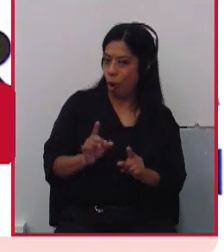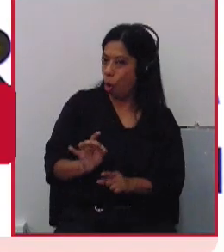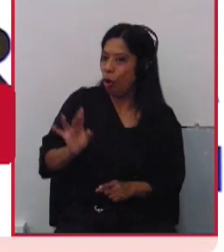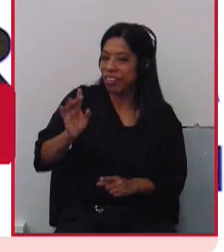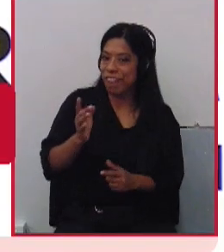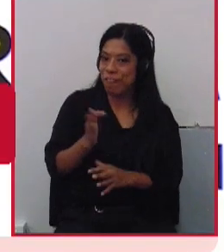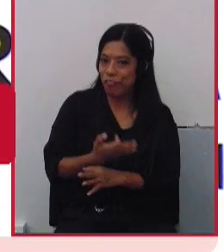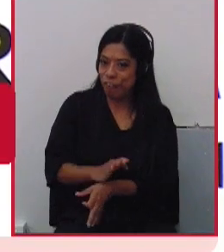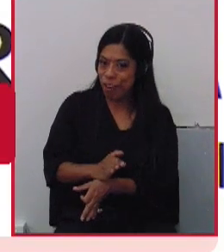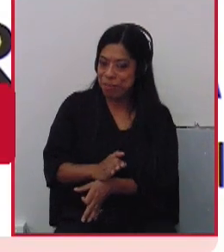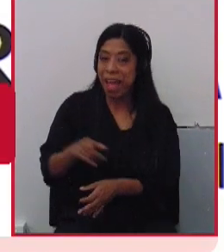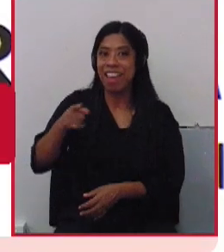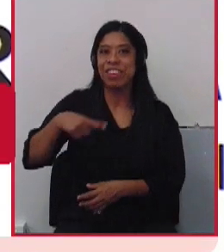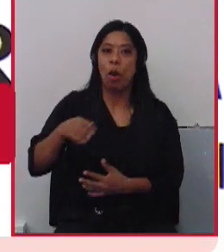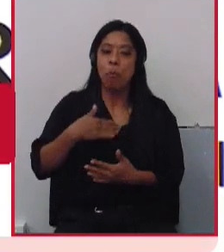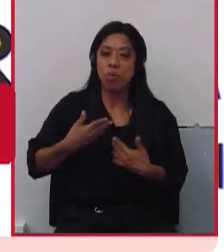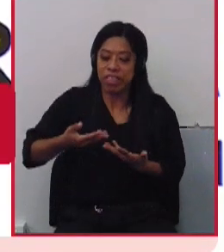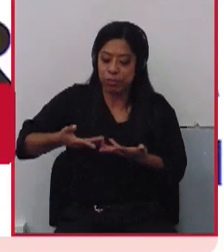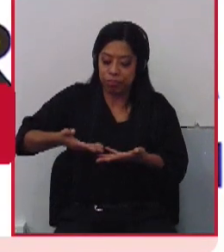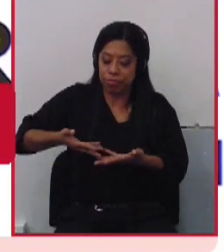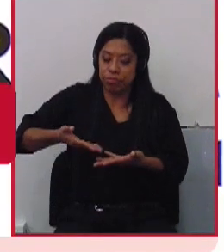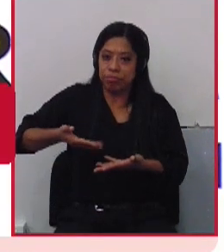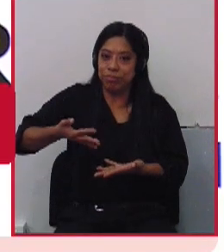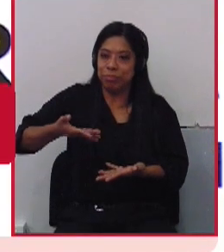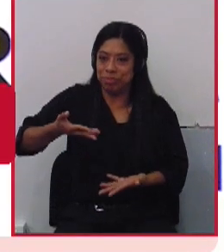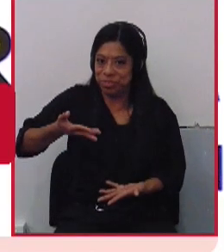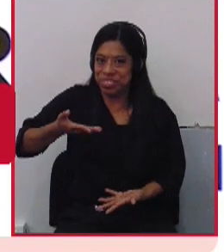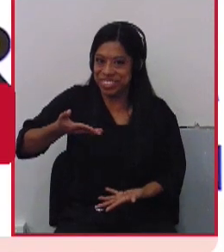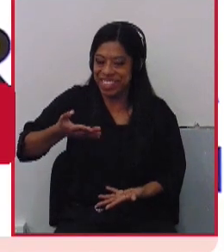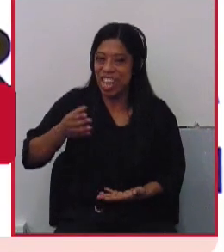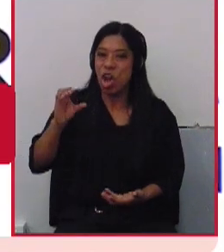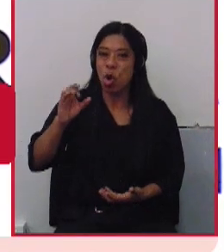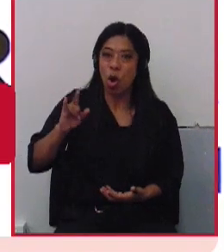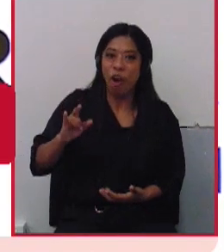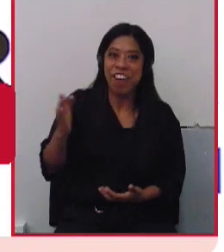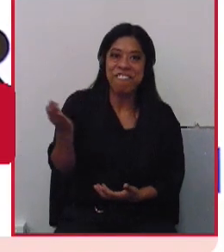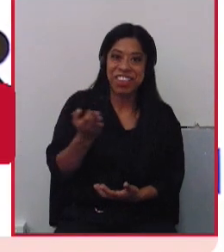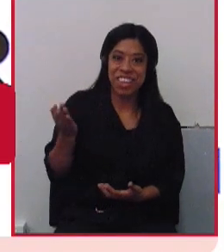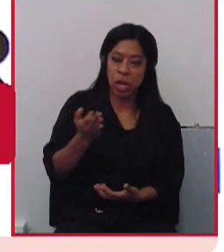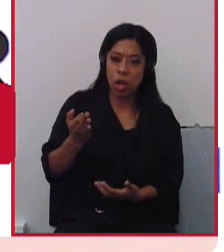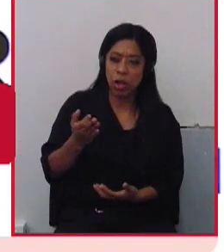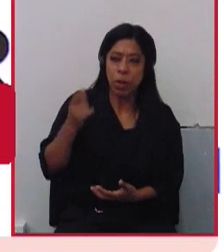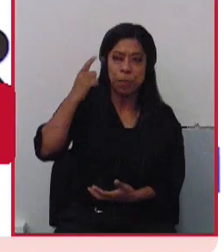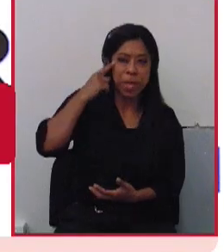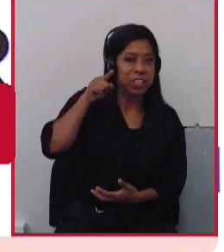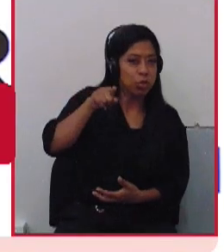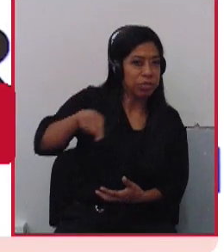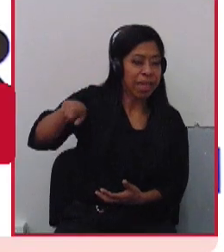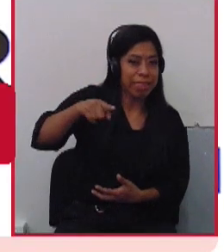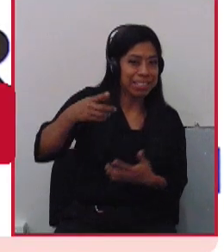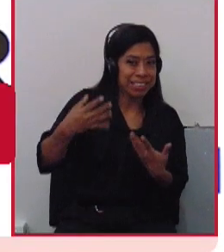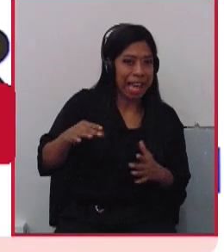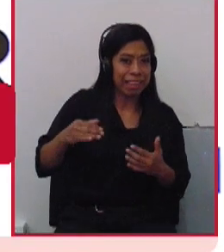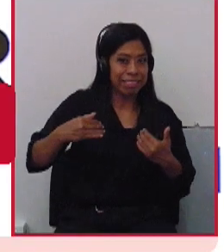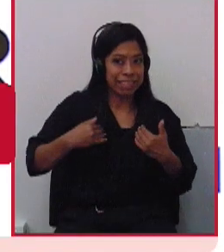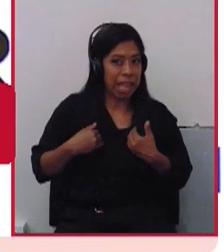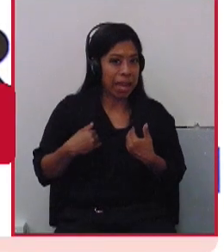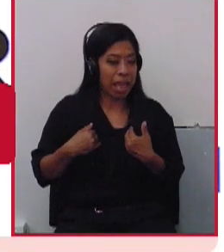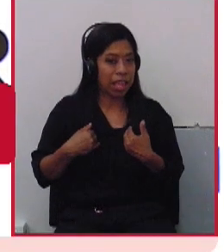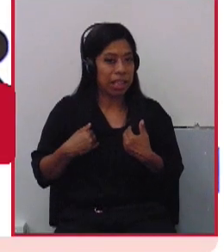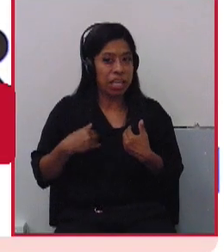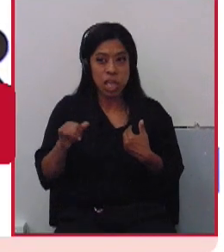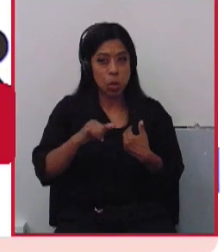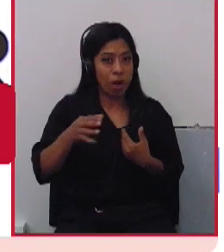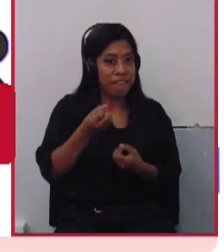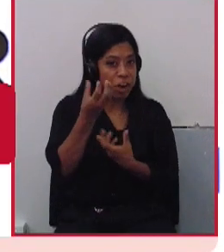y que pueden flotar inclusive a la vez cobre y fino. No sé si tienen algo de esa